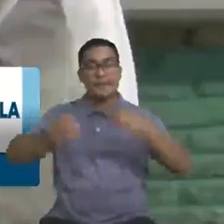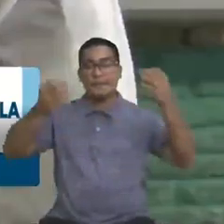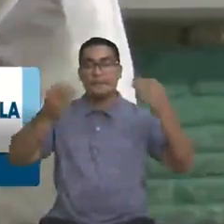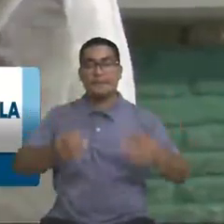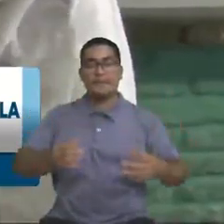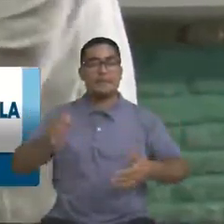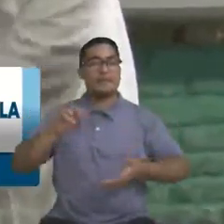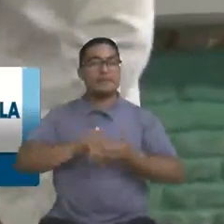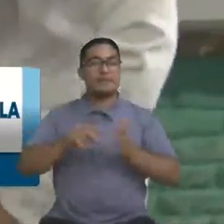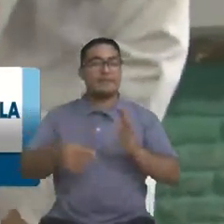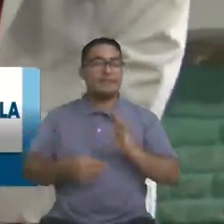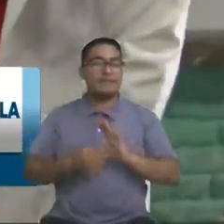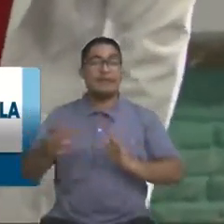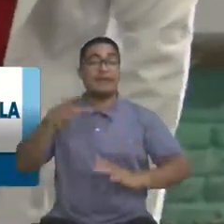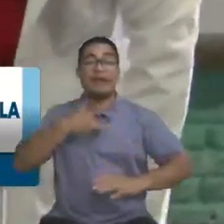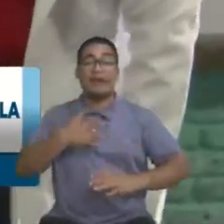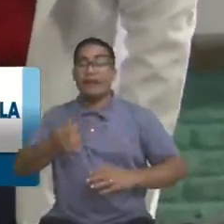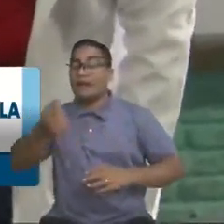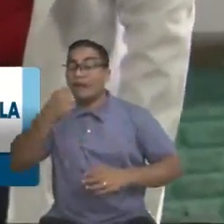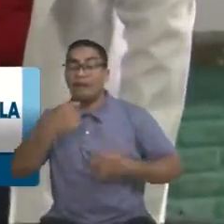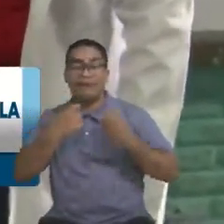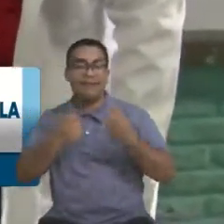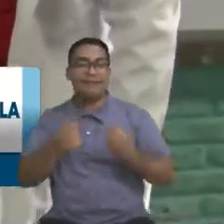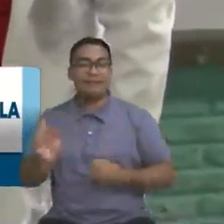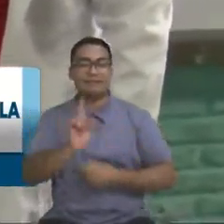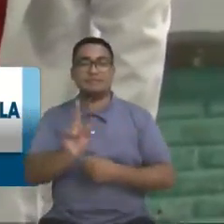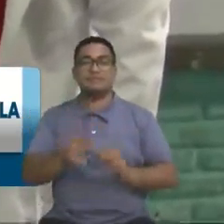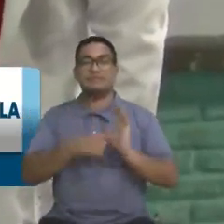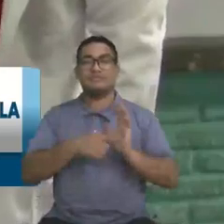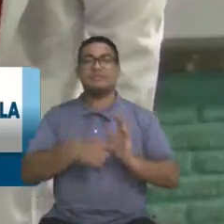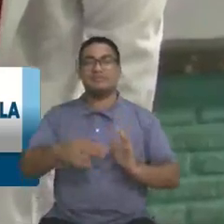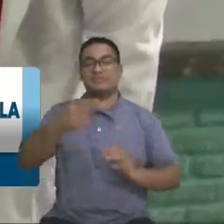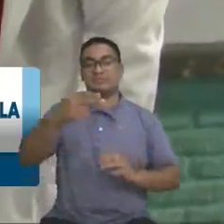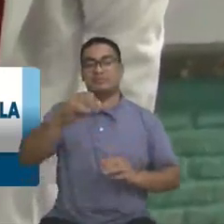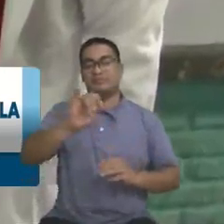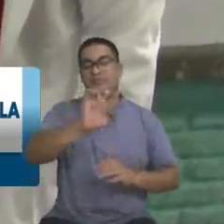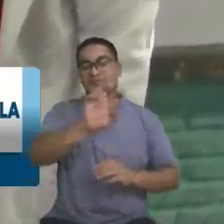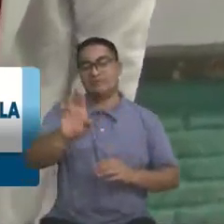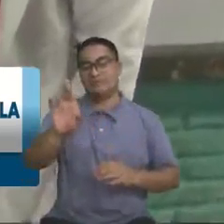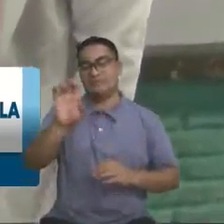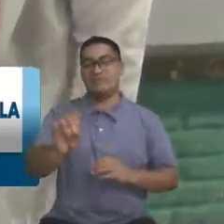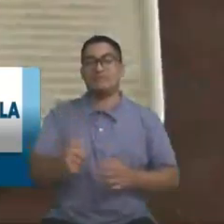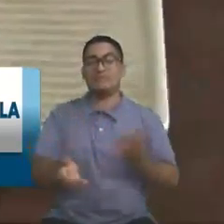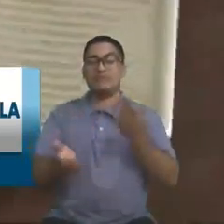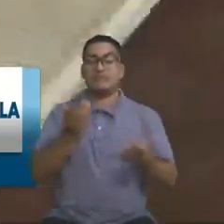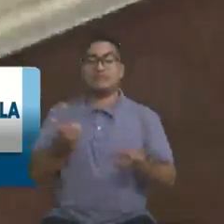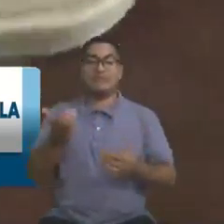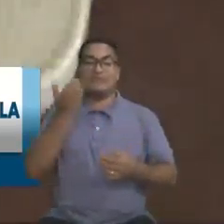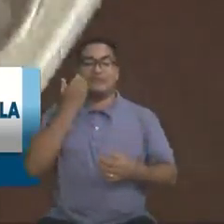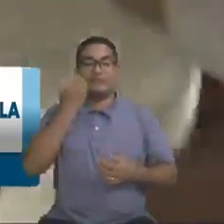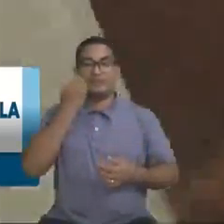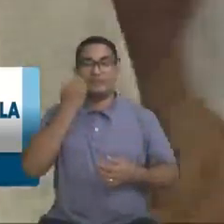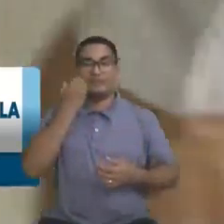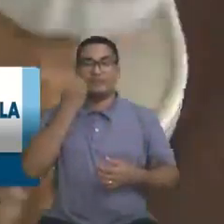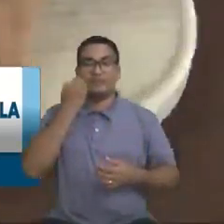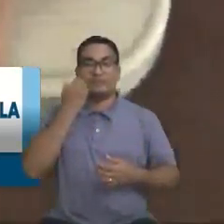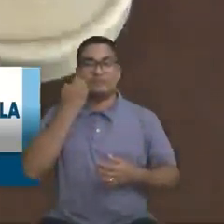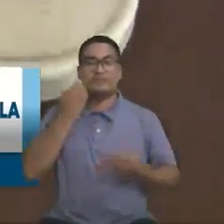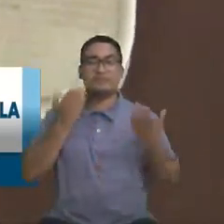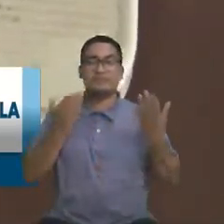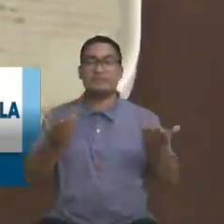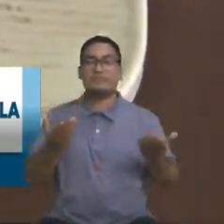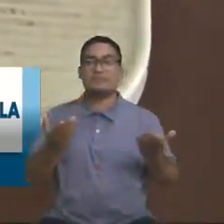vitaminas para esto? Hay este nutricionista que dicen que con que el niño se alimente bien, con sus